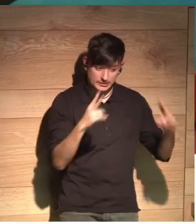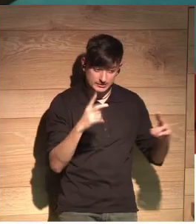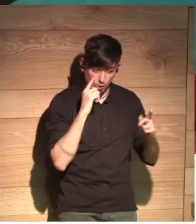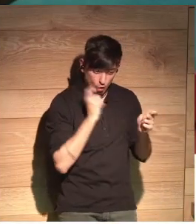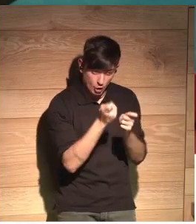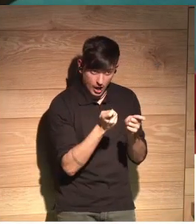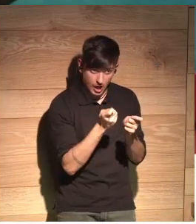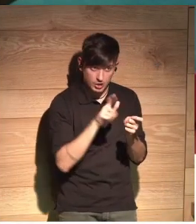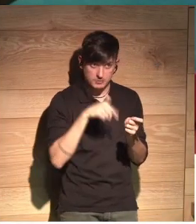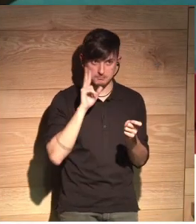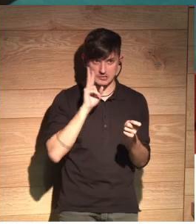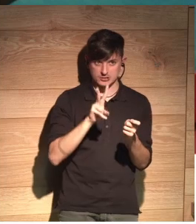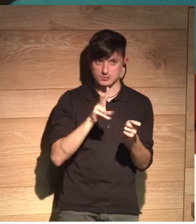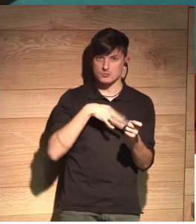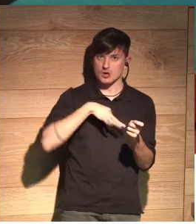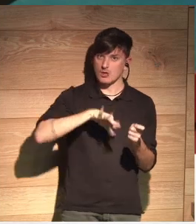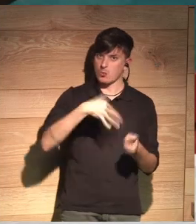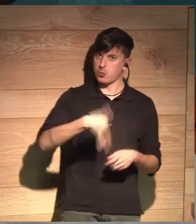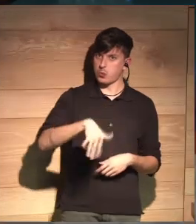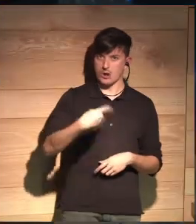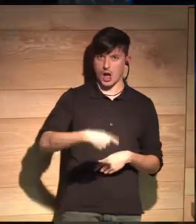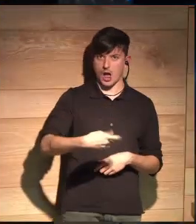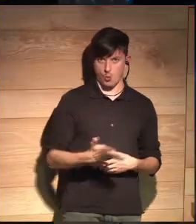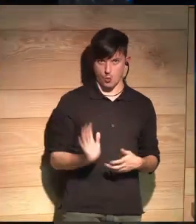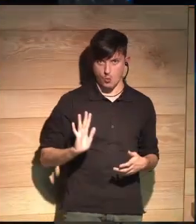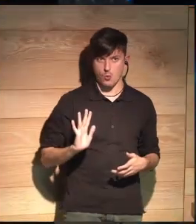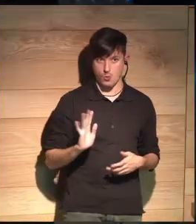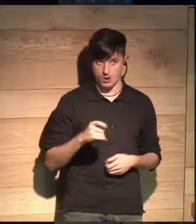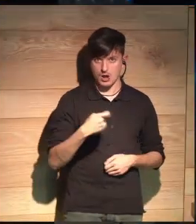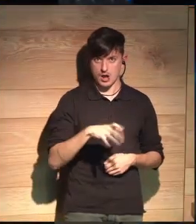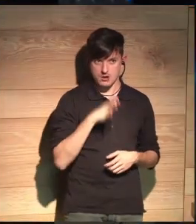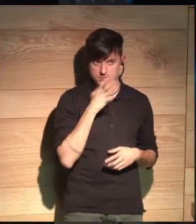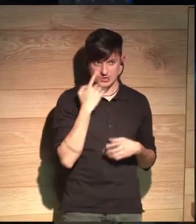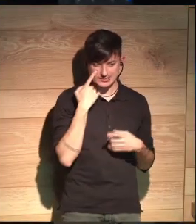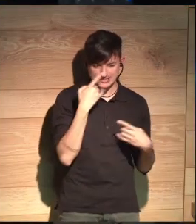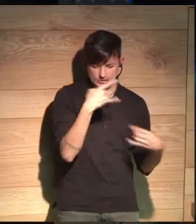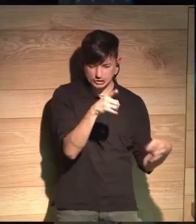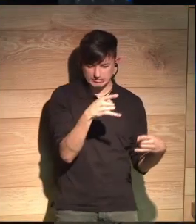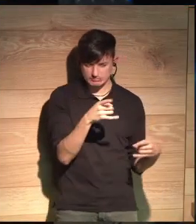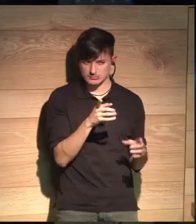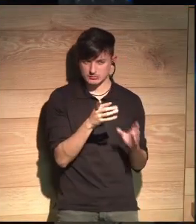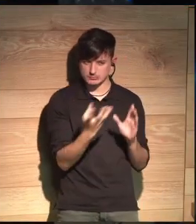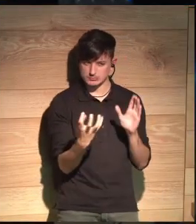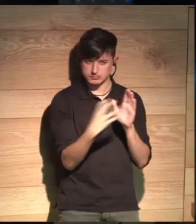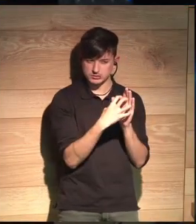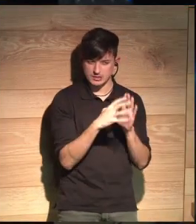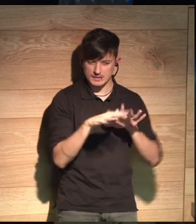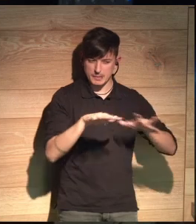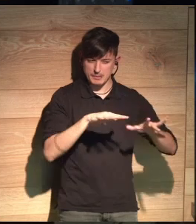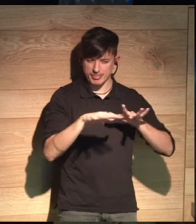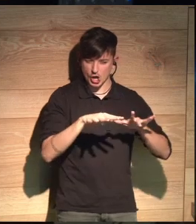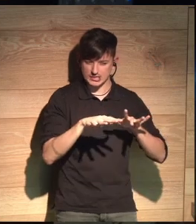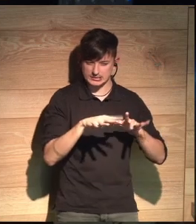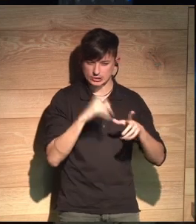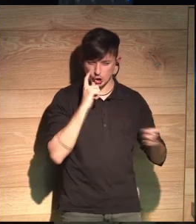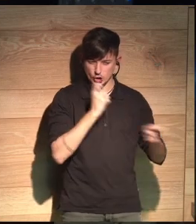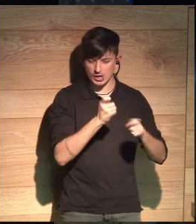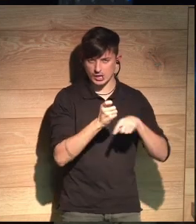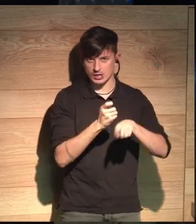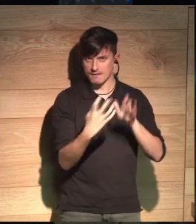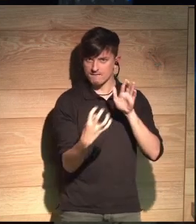pues lo estamos viendo sí pues esto puede ser bastante claro es decir consell y nunca caro perdón con sensores de este tipo y demás que miden las vibraciones bueno pues esto es bastante